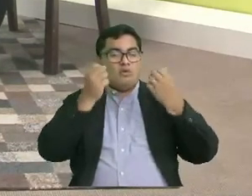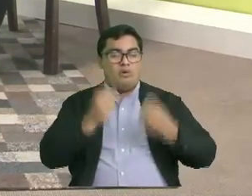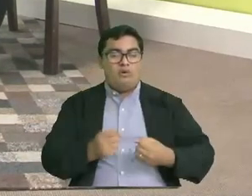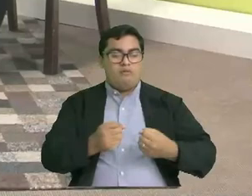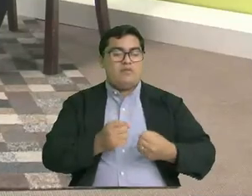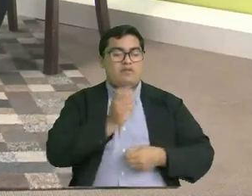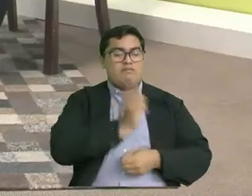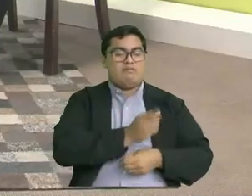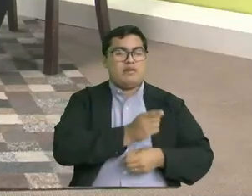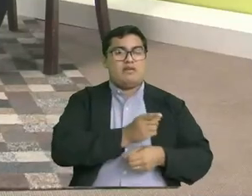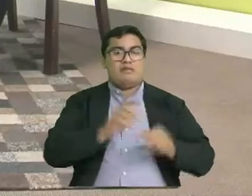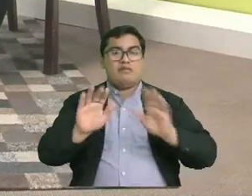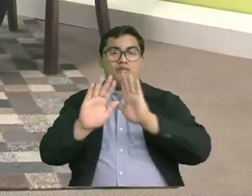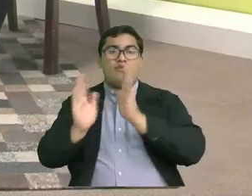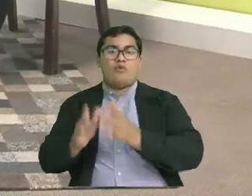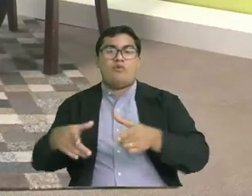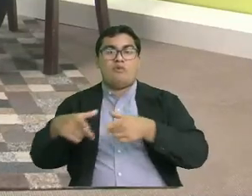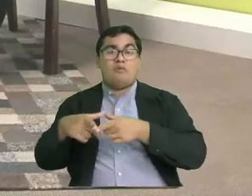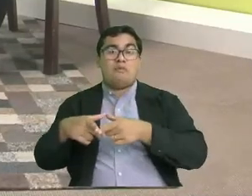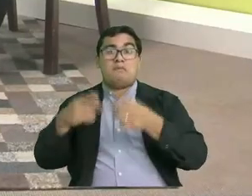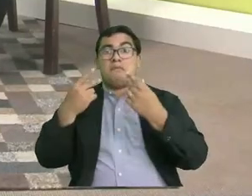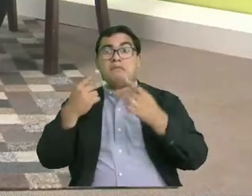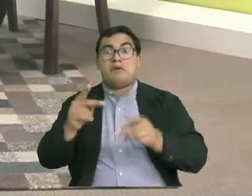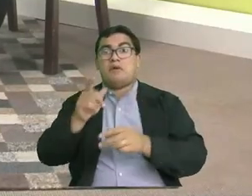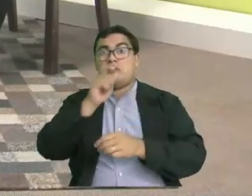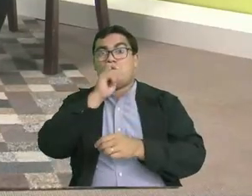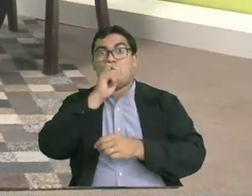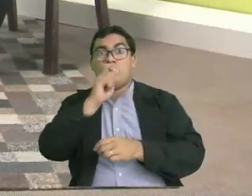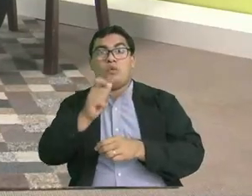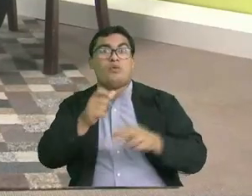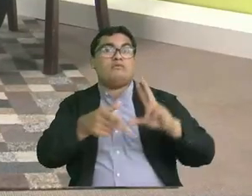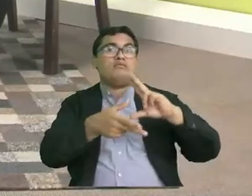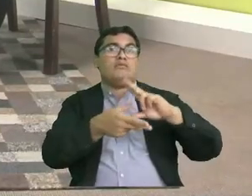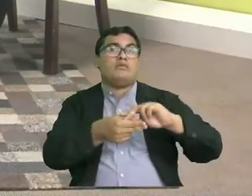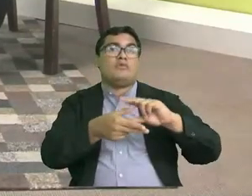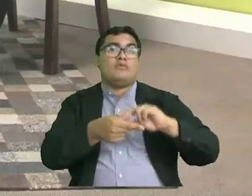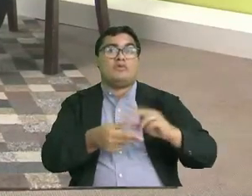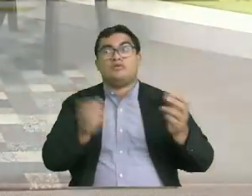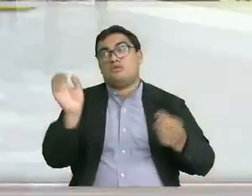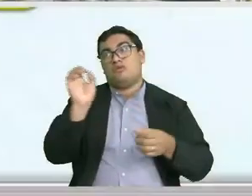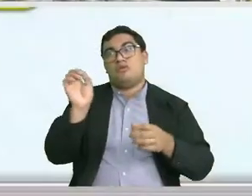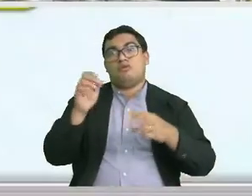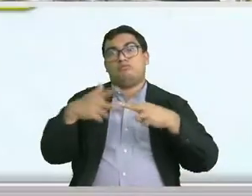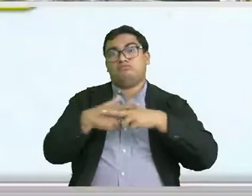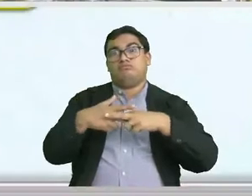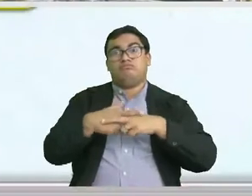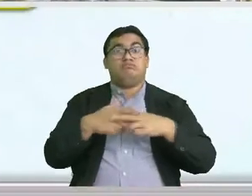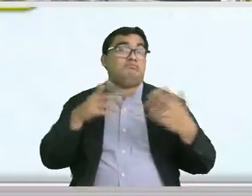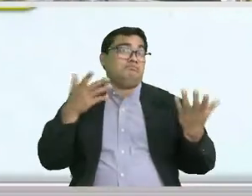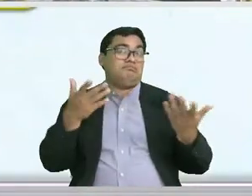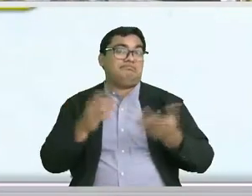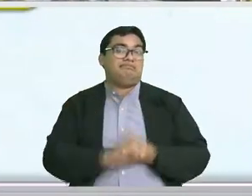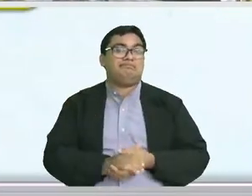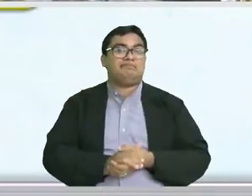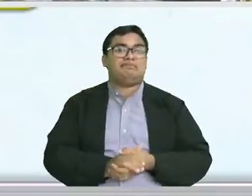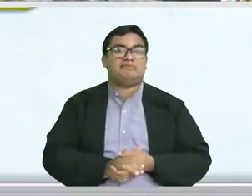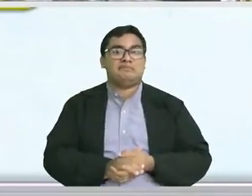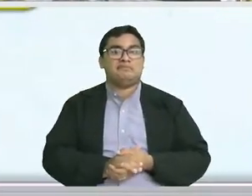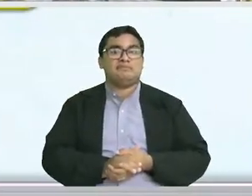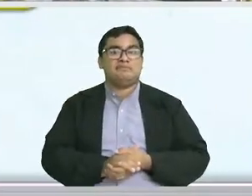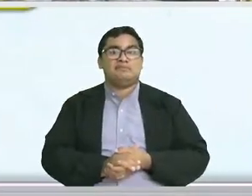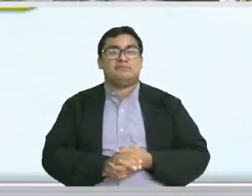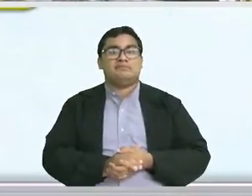o mujeres, y su opción sexual es homosexual, ¿verdad? Sí, varón con varón, mujer con mujer.